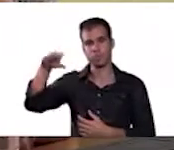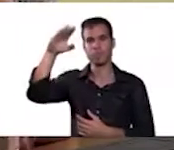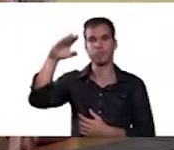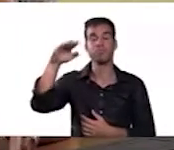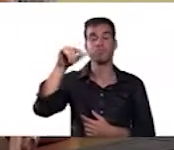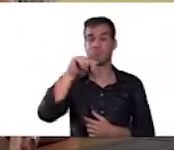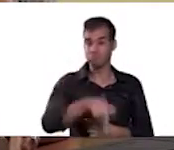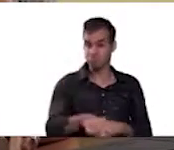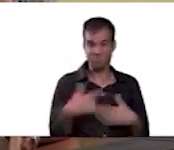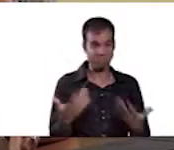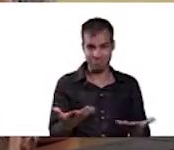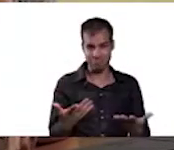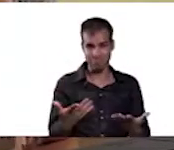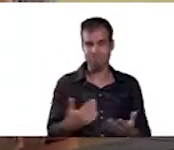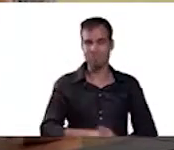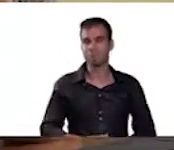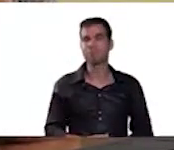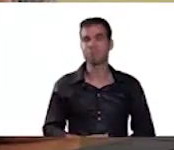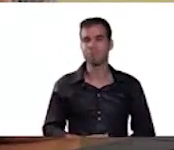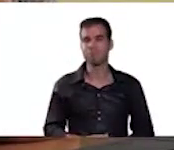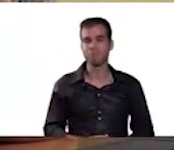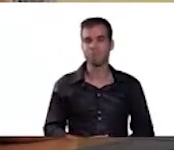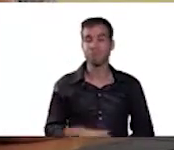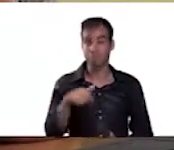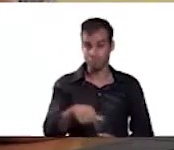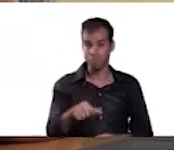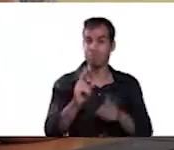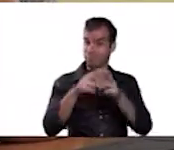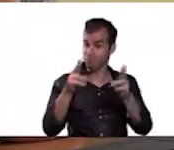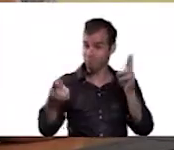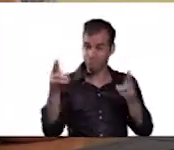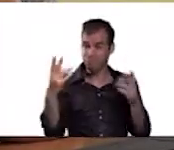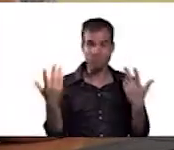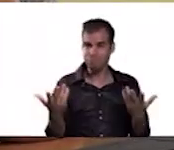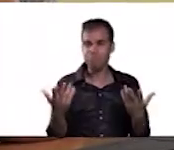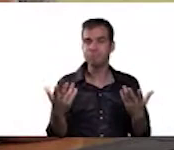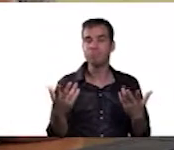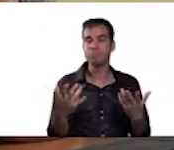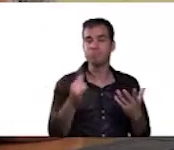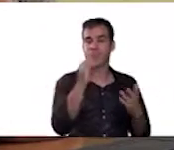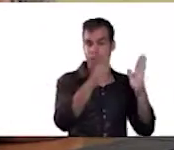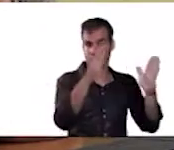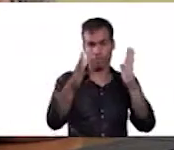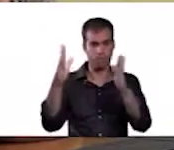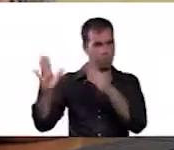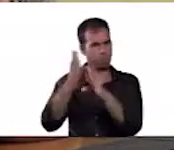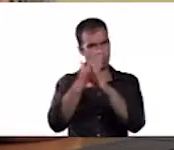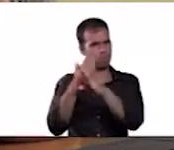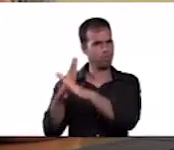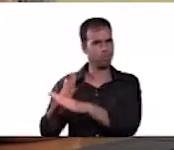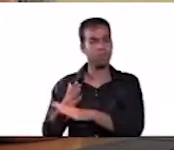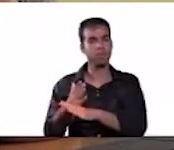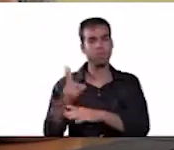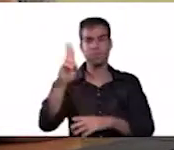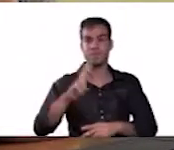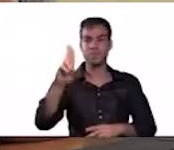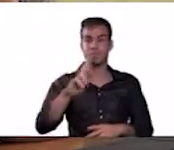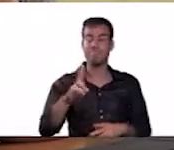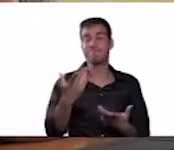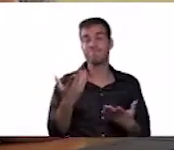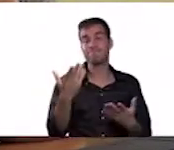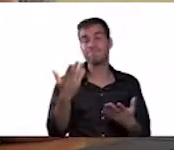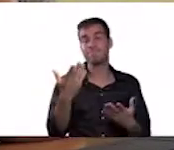a proceder de la siguiente manera. Se va a dar las orientaciones basándonos en los semestres de facultad, debido a que los semestres